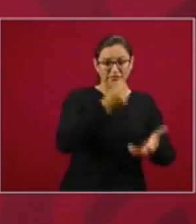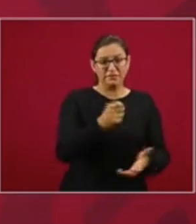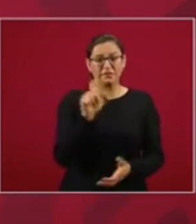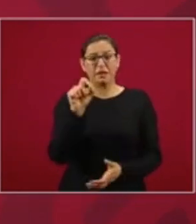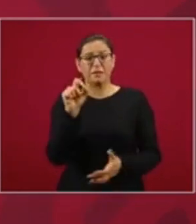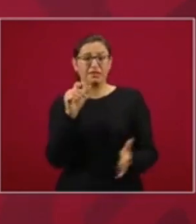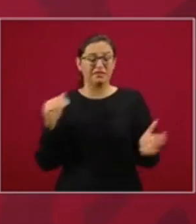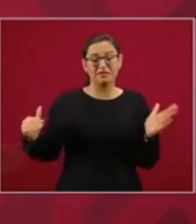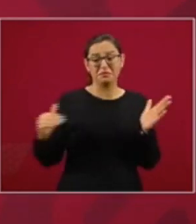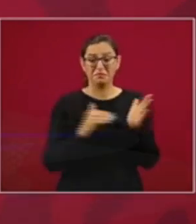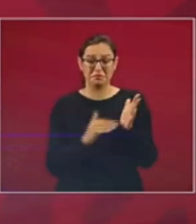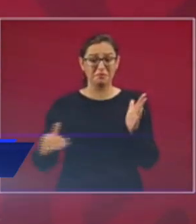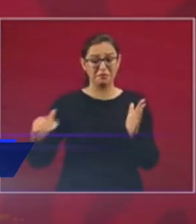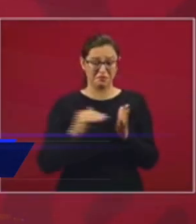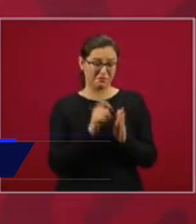mil millones de pesos.